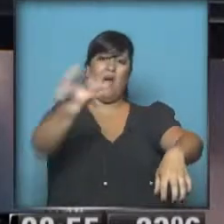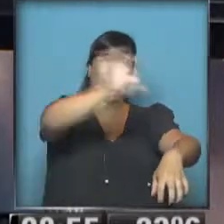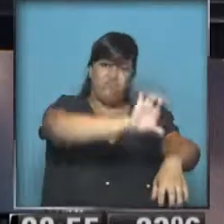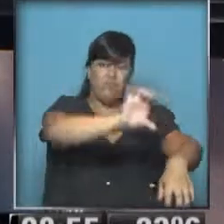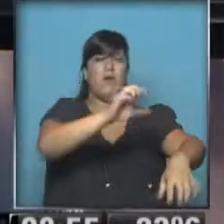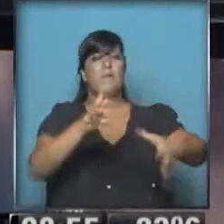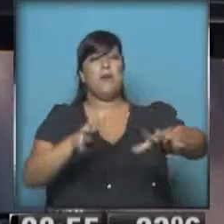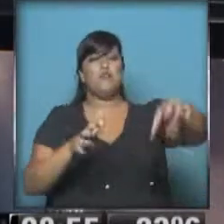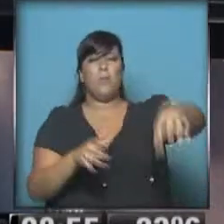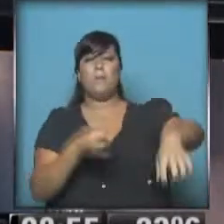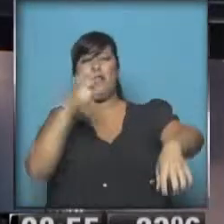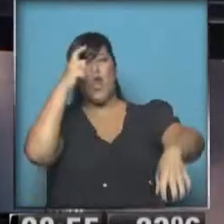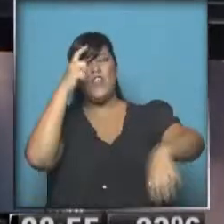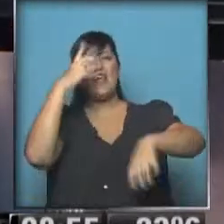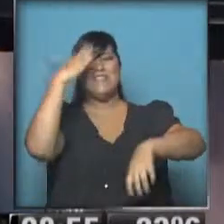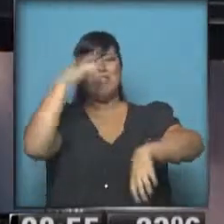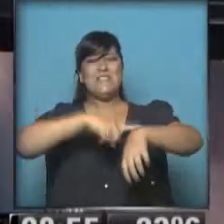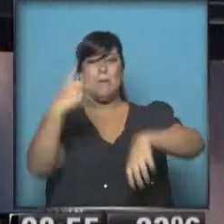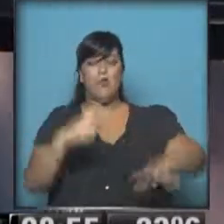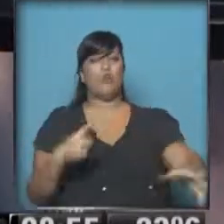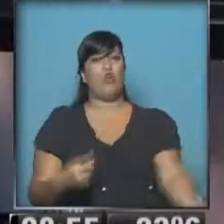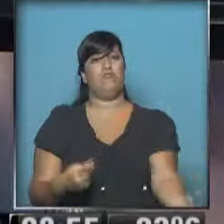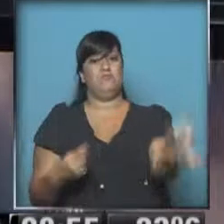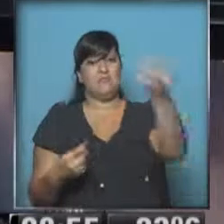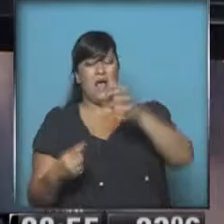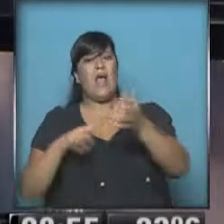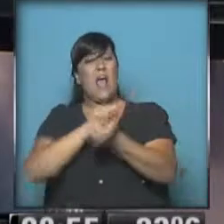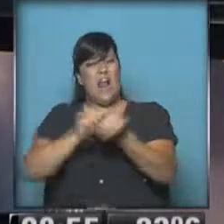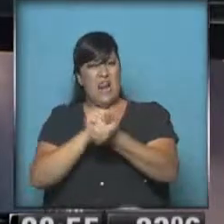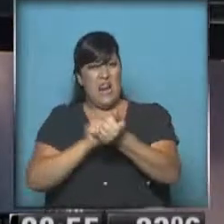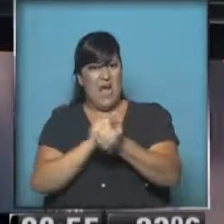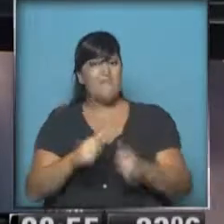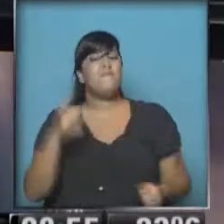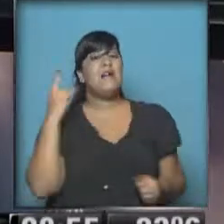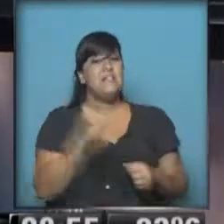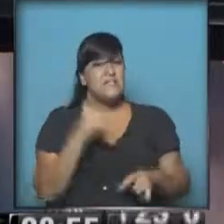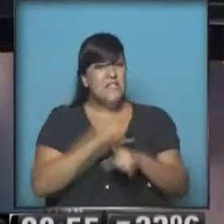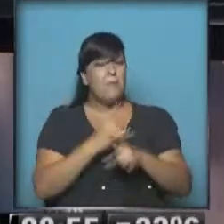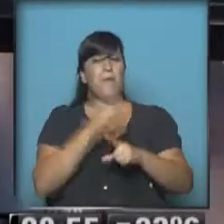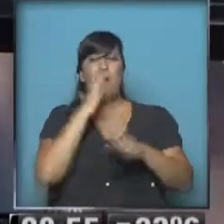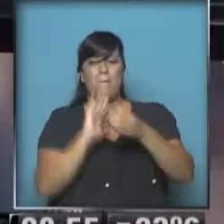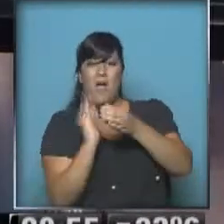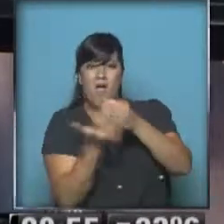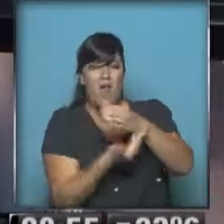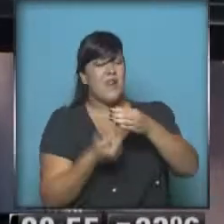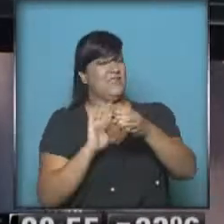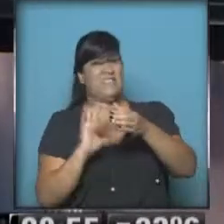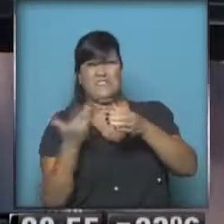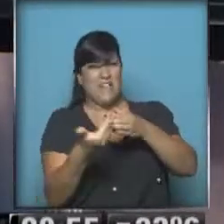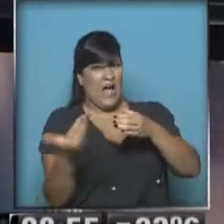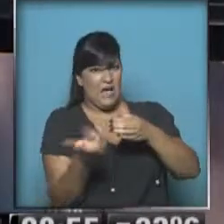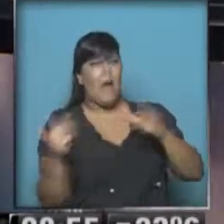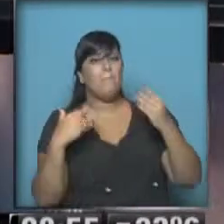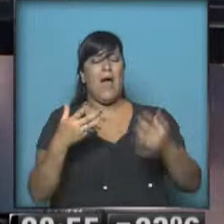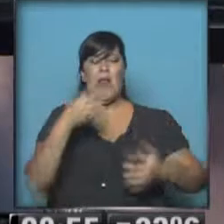aproximadamente 10-15 minutos y luego las voy a lavar bien siempre sin el papel y esta va a ser la forma de poder consumirla